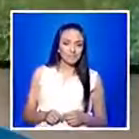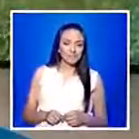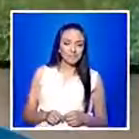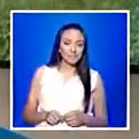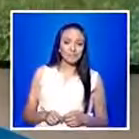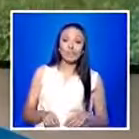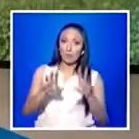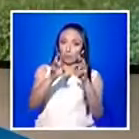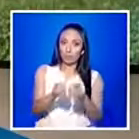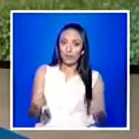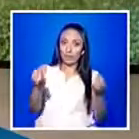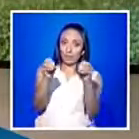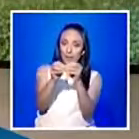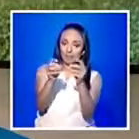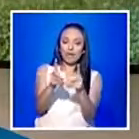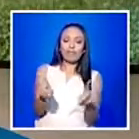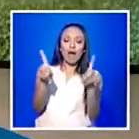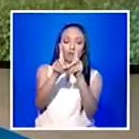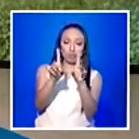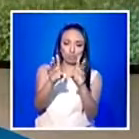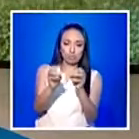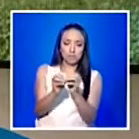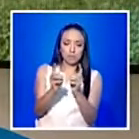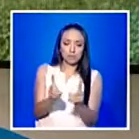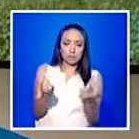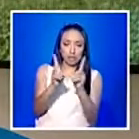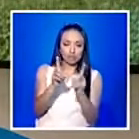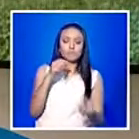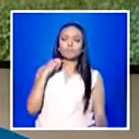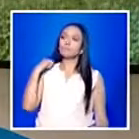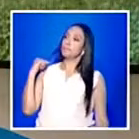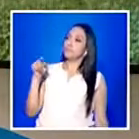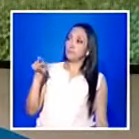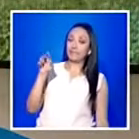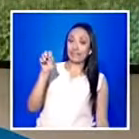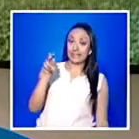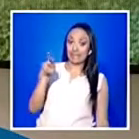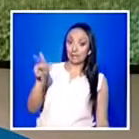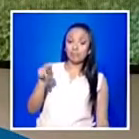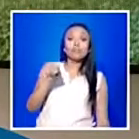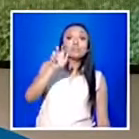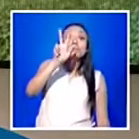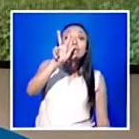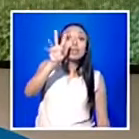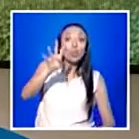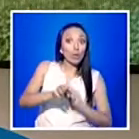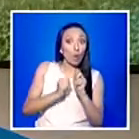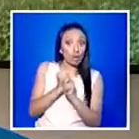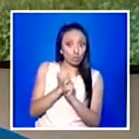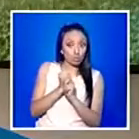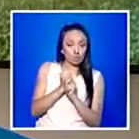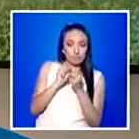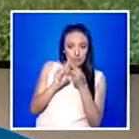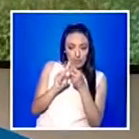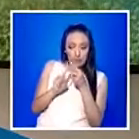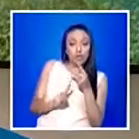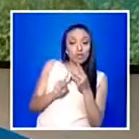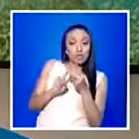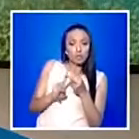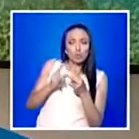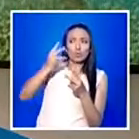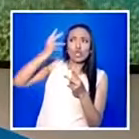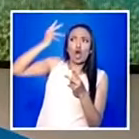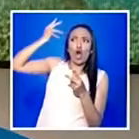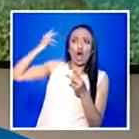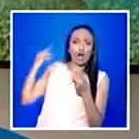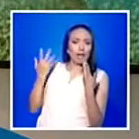Y más datos del goleador ecuatoriano Enner Valencia, que tiene 34 años y es un jugador histórico